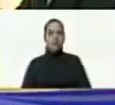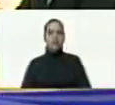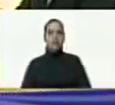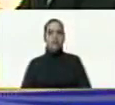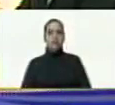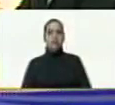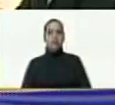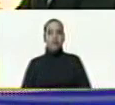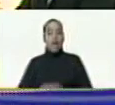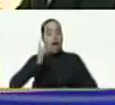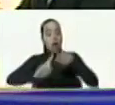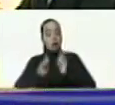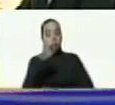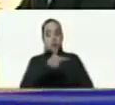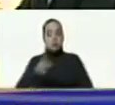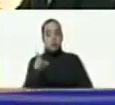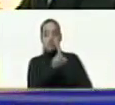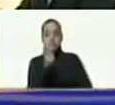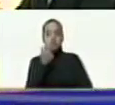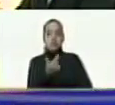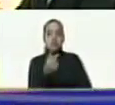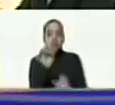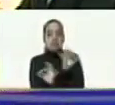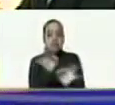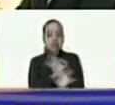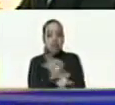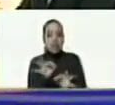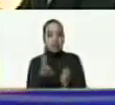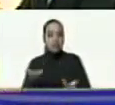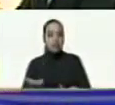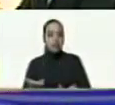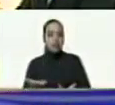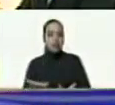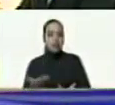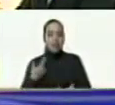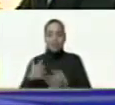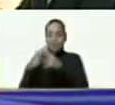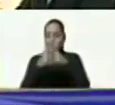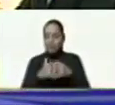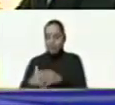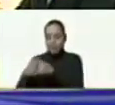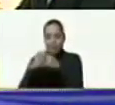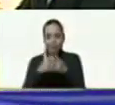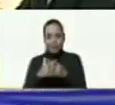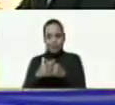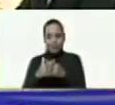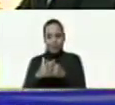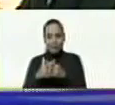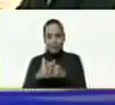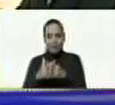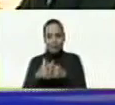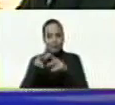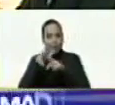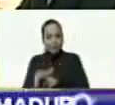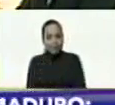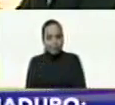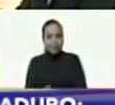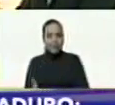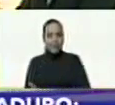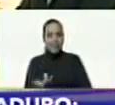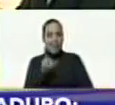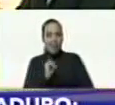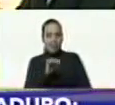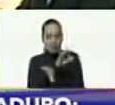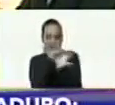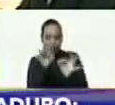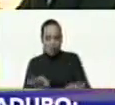algunos no lo digan, es el imperialismo norteamericano que ha impuesto su